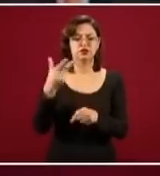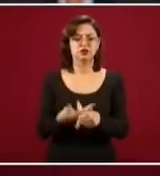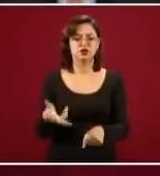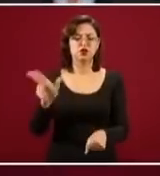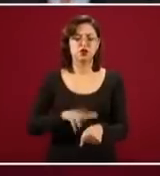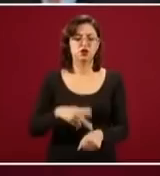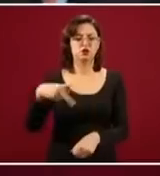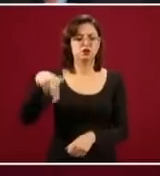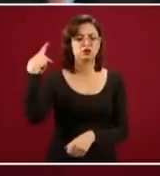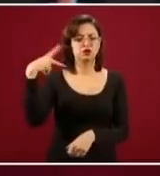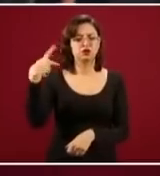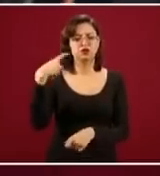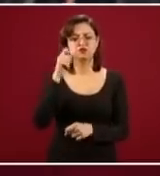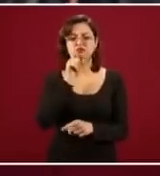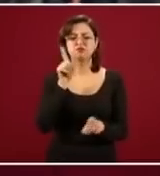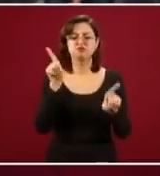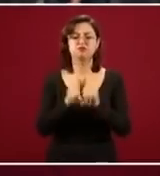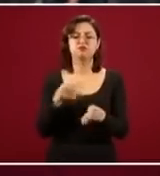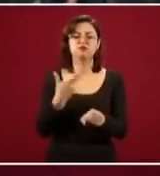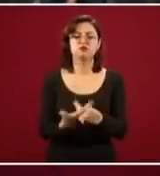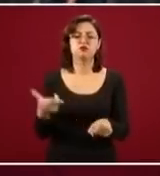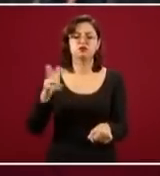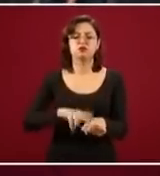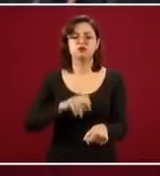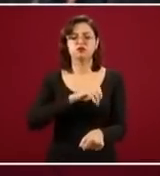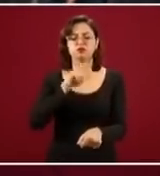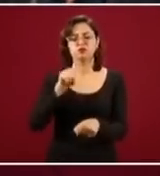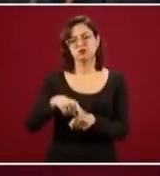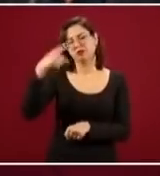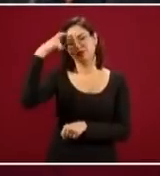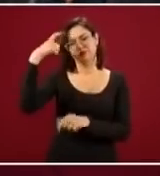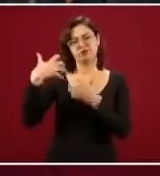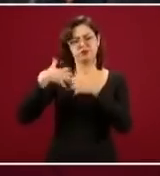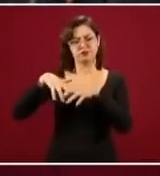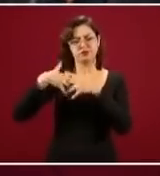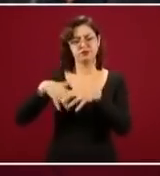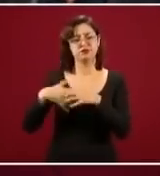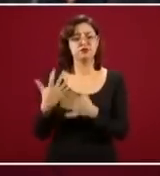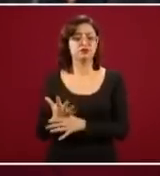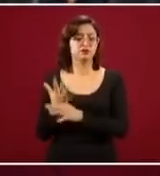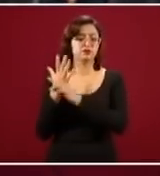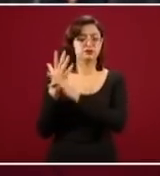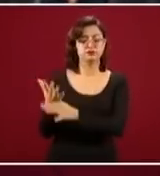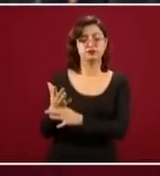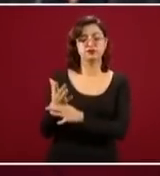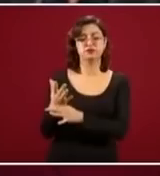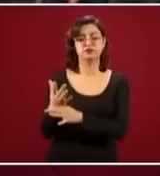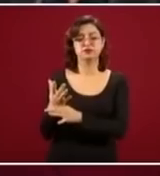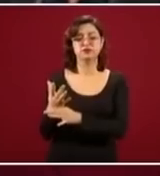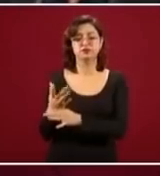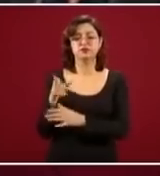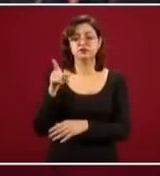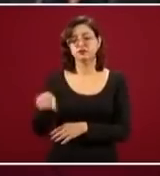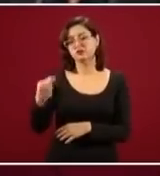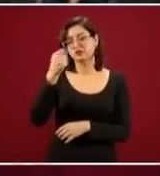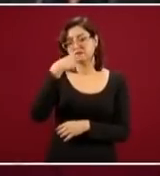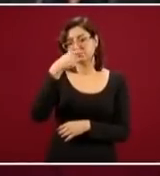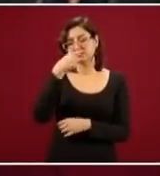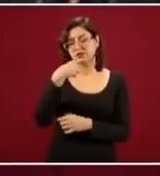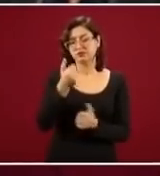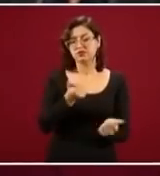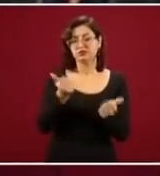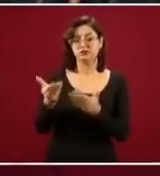y también en el Hospital de Especialidades de Neurología, ya que se dice que los medicamentos que les mandan, que les